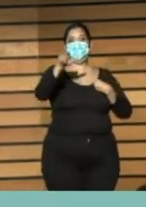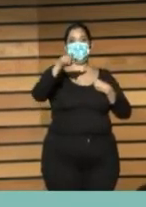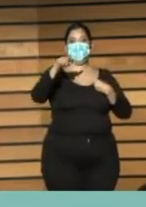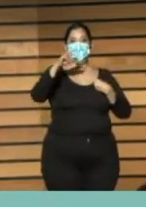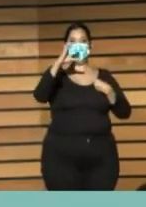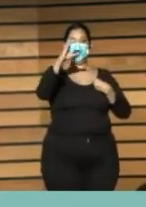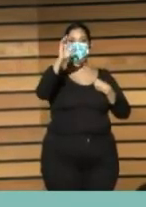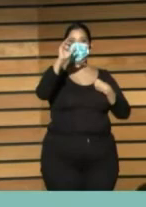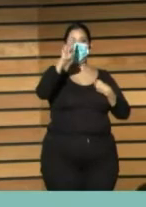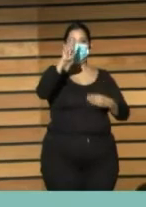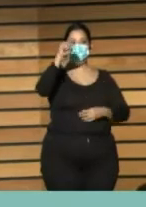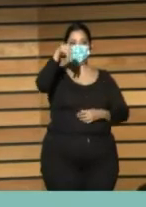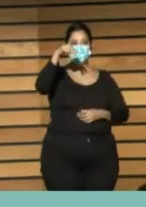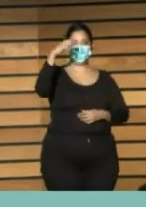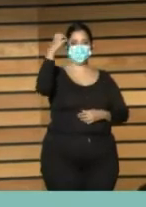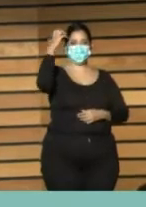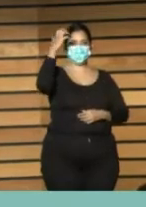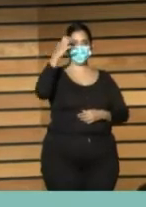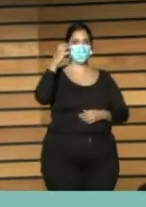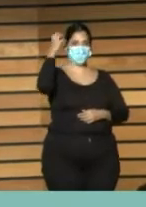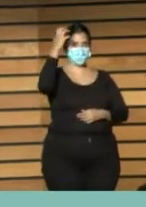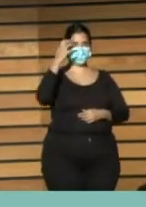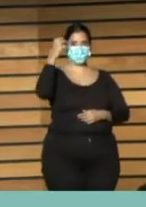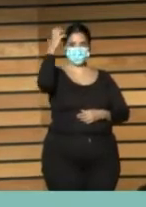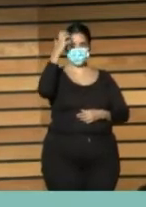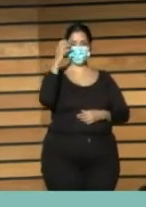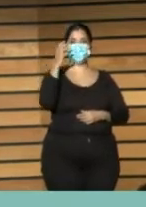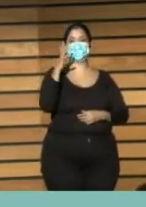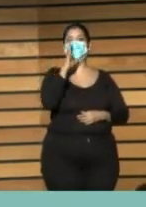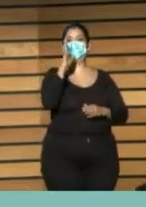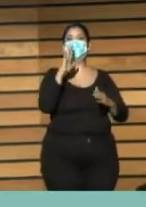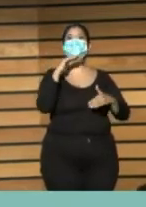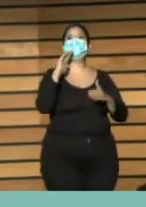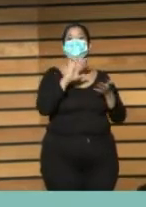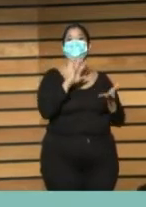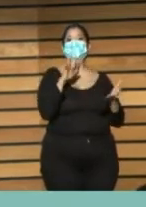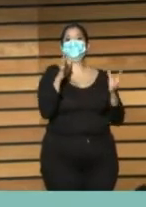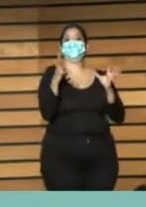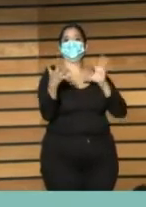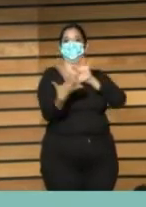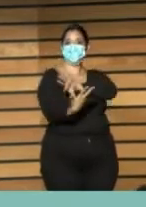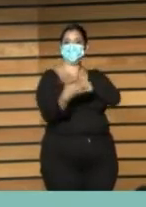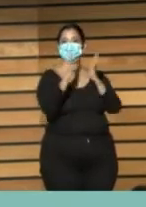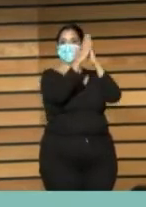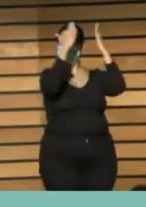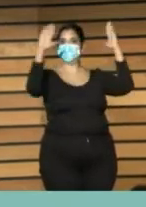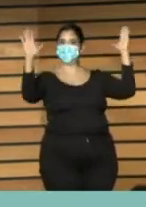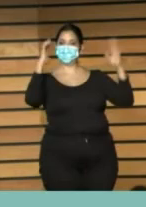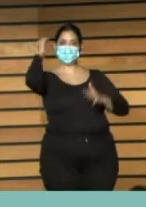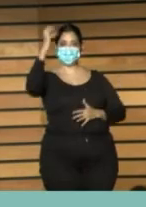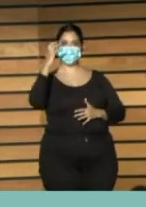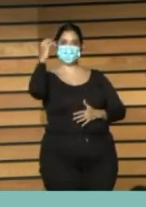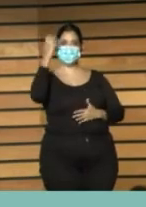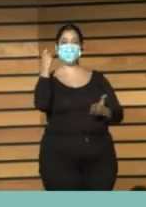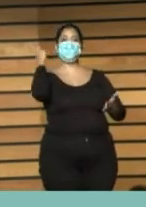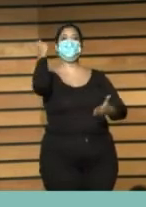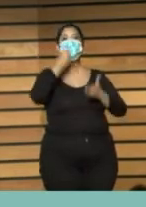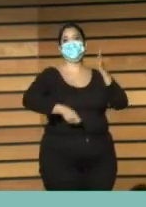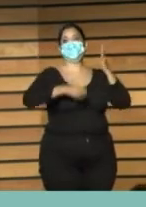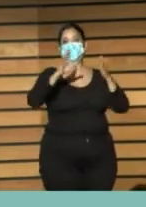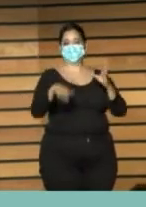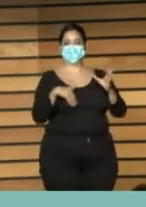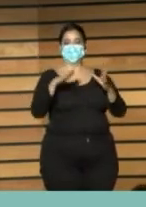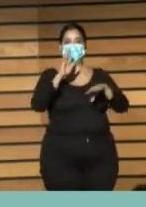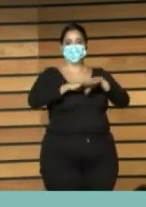por el vídeo que lleva por título La transformación de la Biblioteca Provincial de la Diputación de A Coruña, mutar para incluir. Y también os pido un